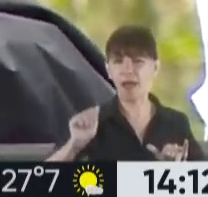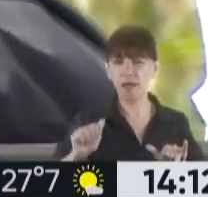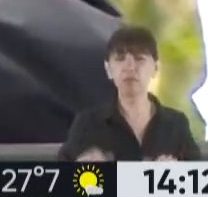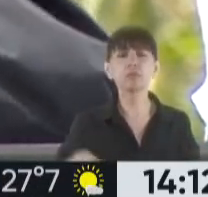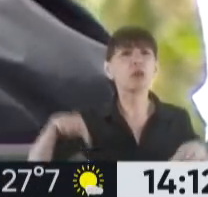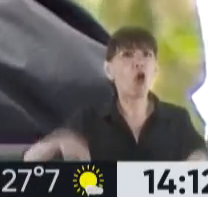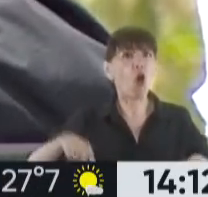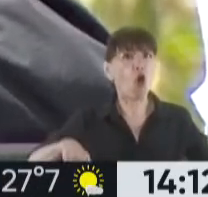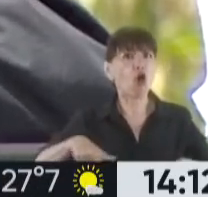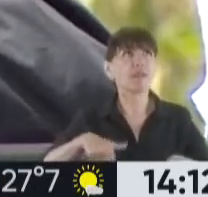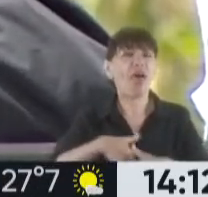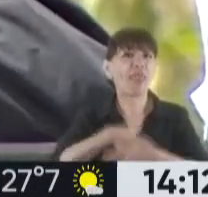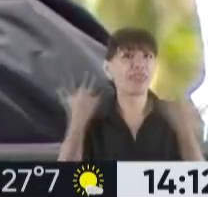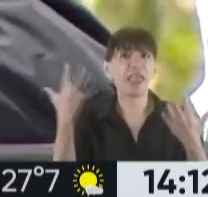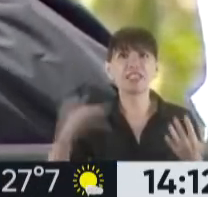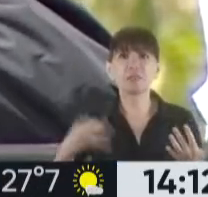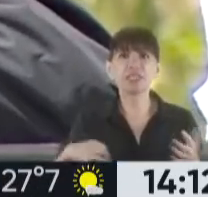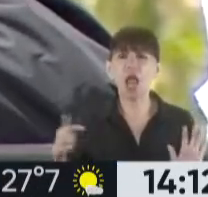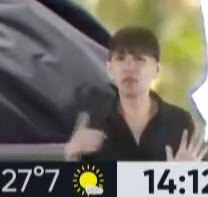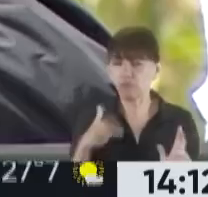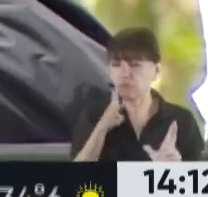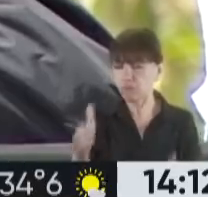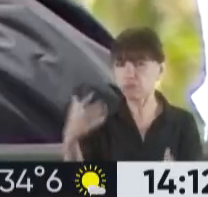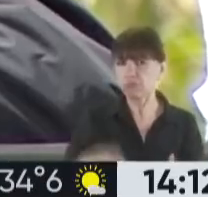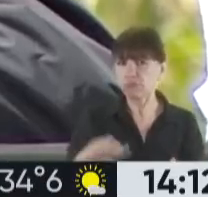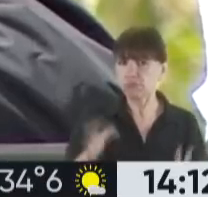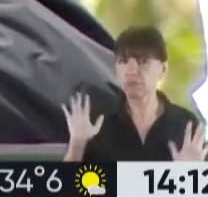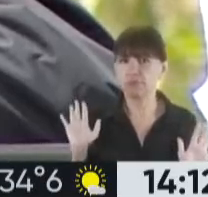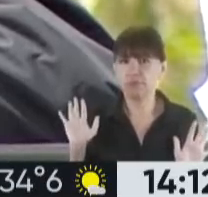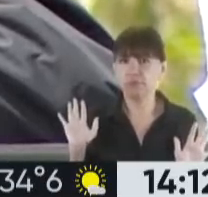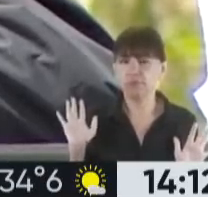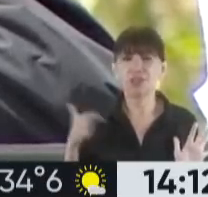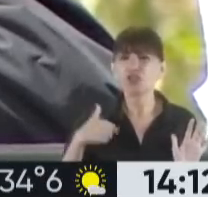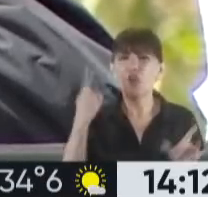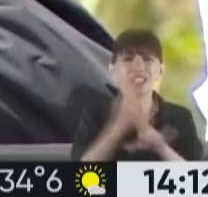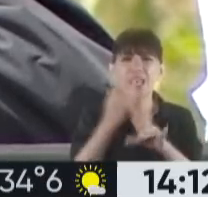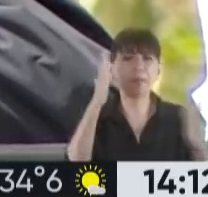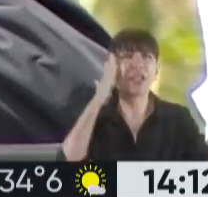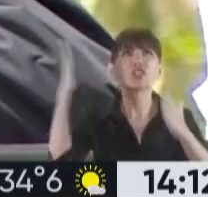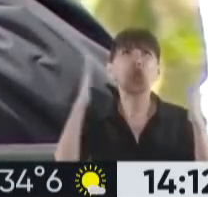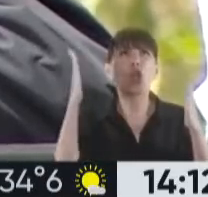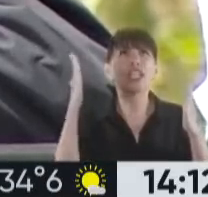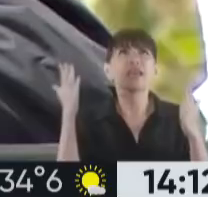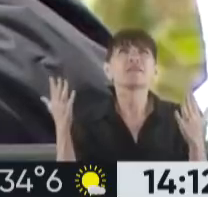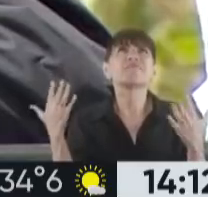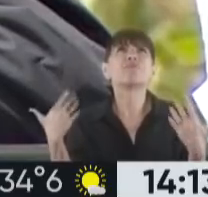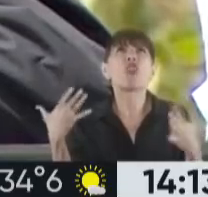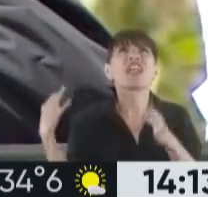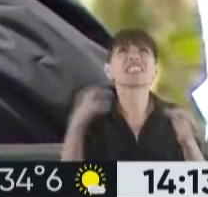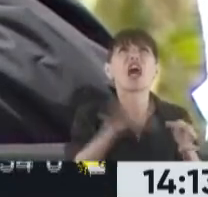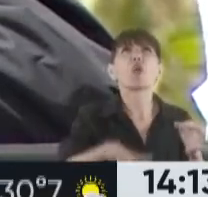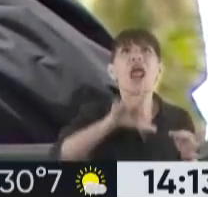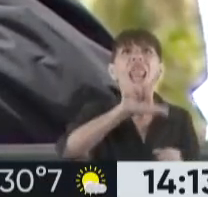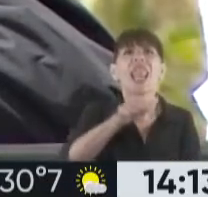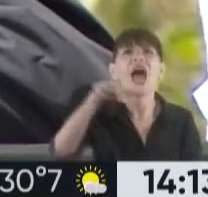que hoy para mí es un día especial, quiero serles muy franco. Siempre soñé con venir a La Poma.